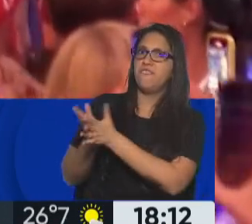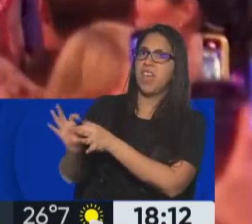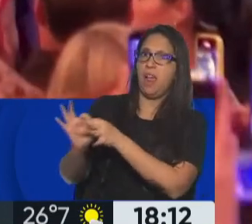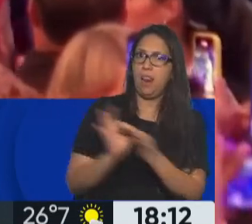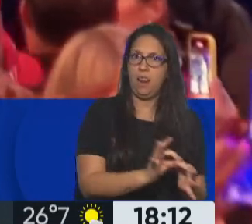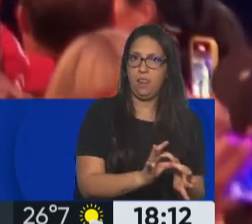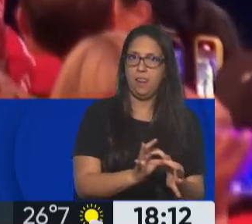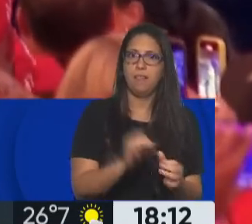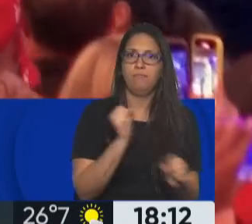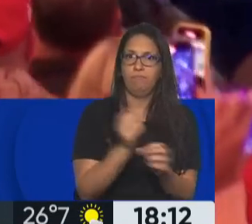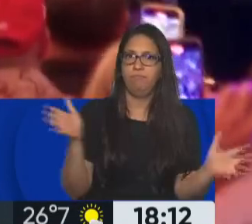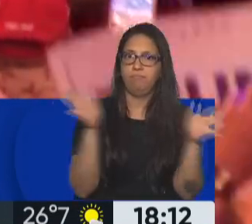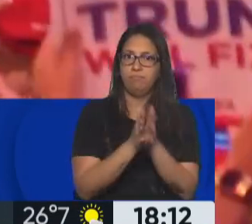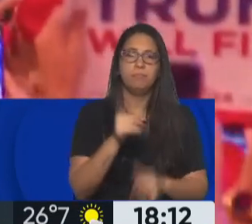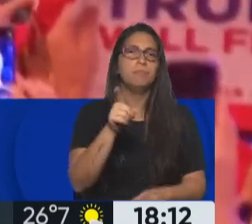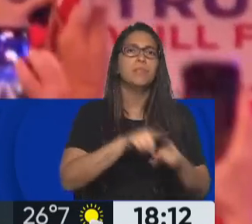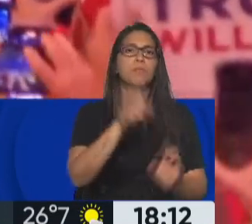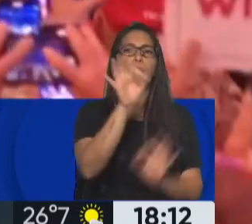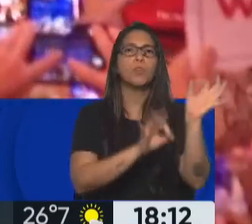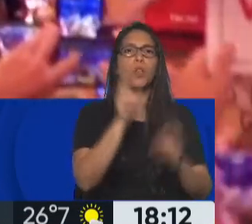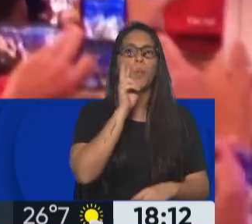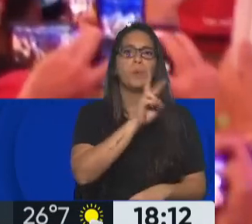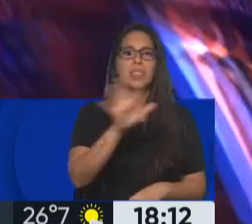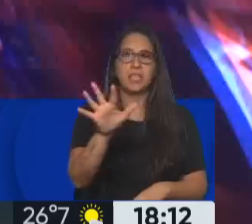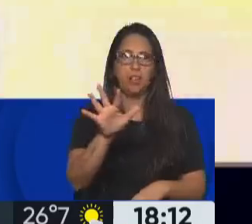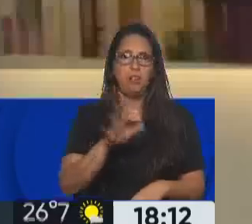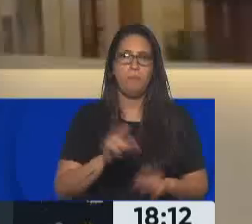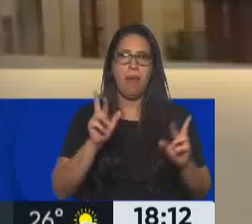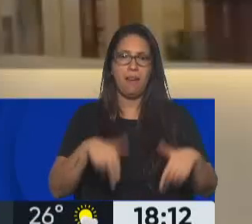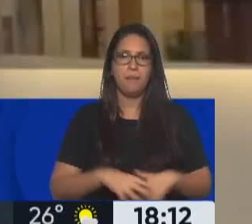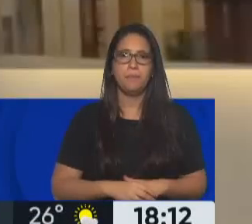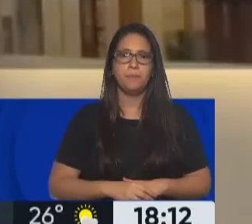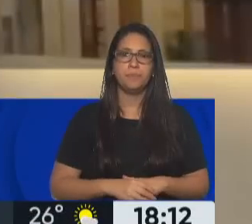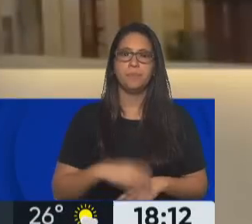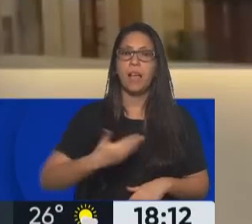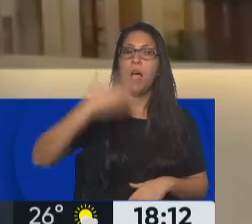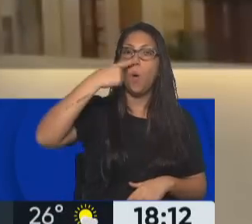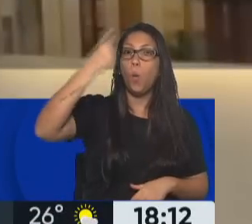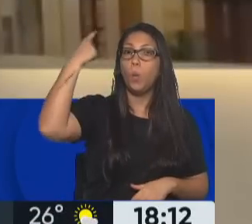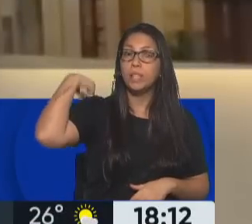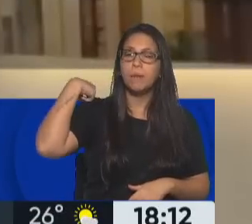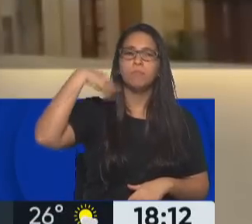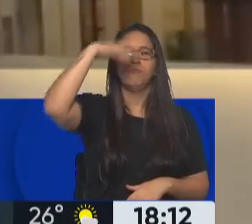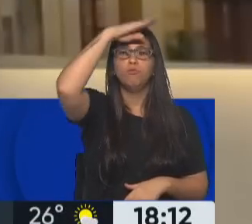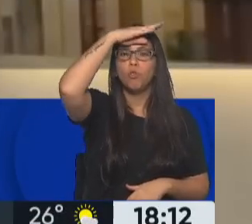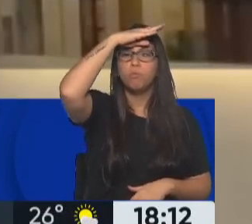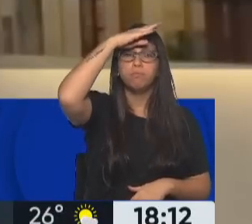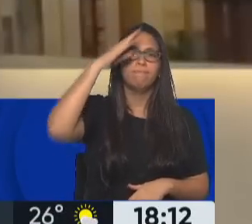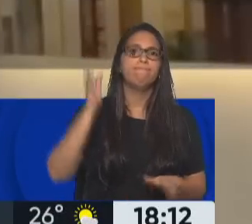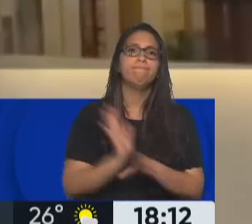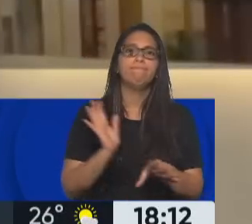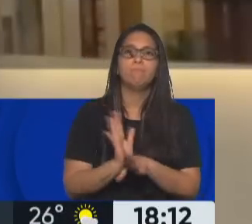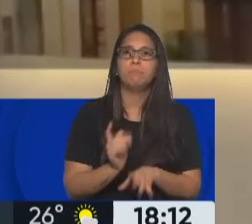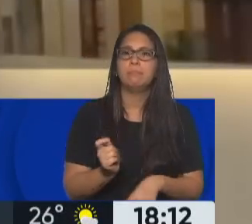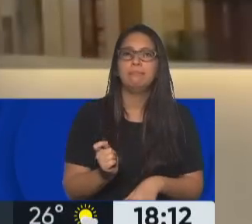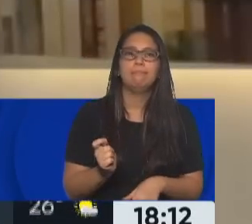con los lineamientos del denominado Proyecto 2025. Last time it was just Trump, almost